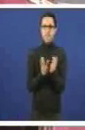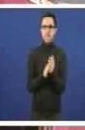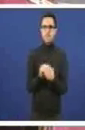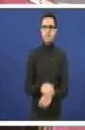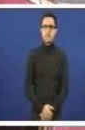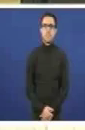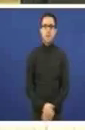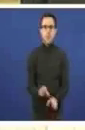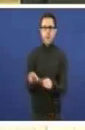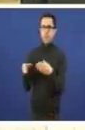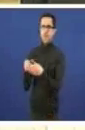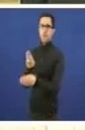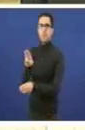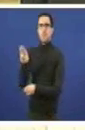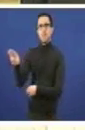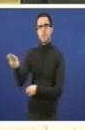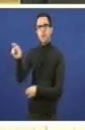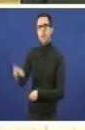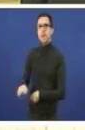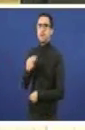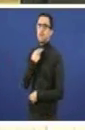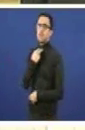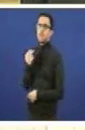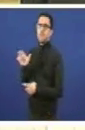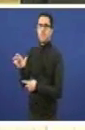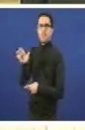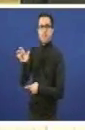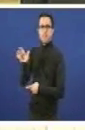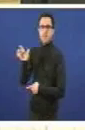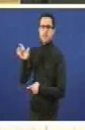polo grupo parlamentario popular tenga a palabra a señora rodríguez áreas